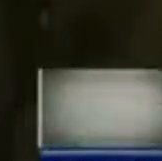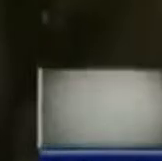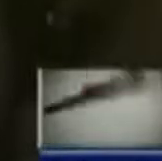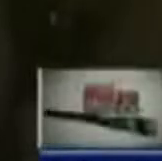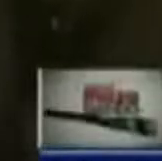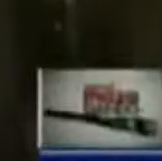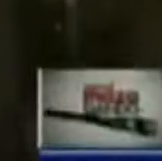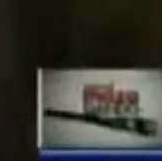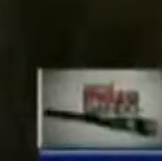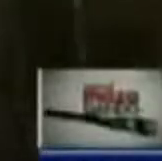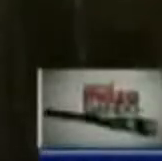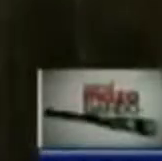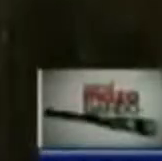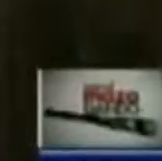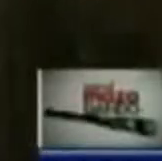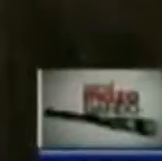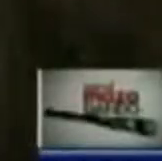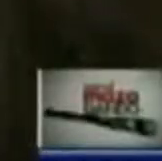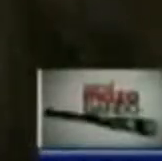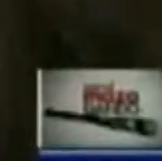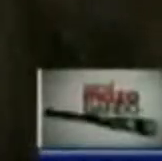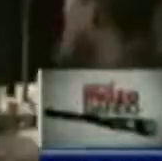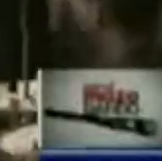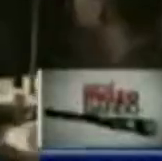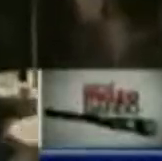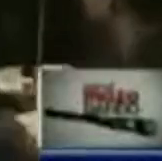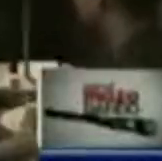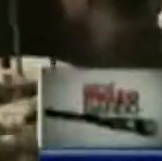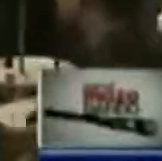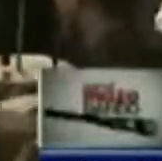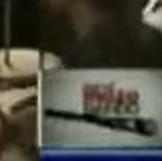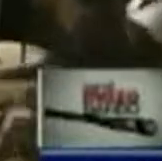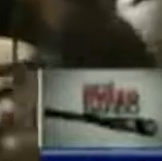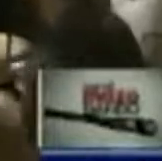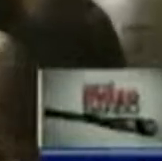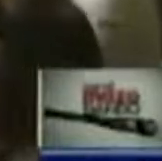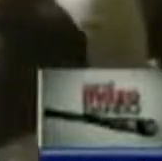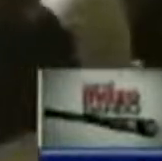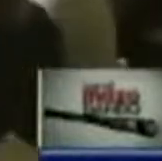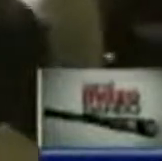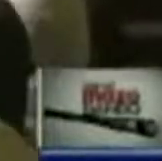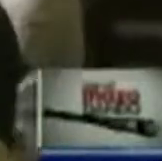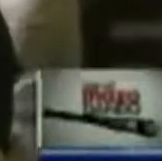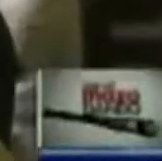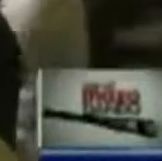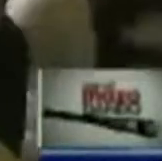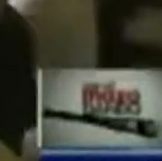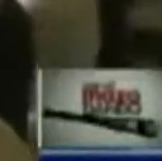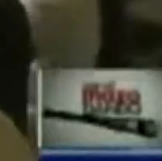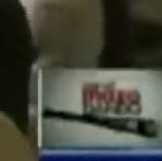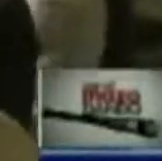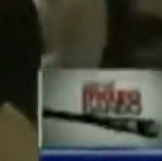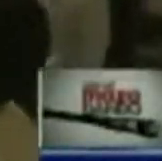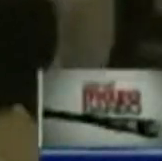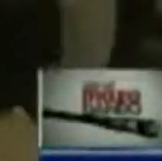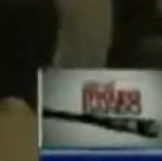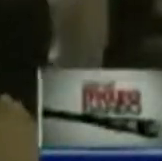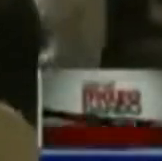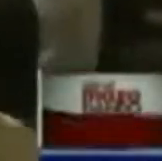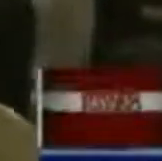tablita un retrato de los viejos con los hermosos del recuerdo de mi linda mamacita